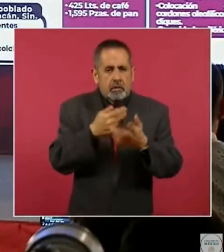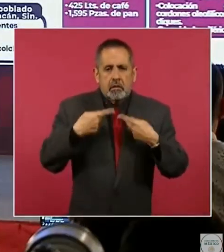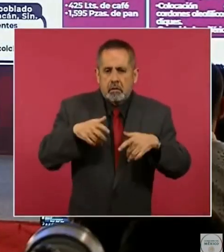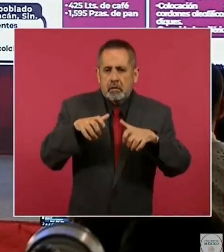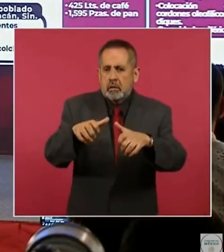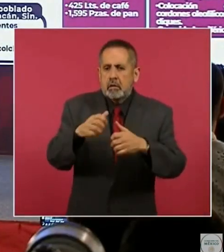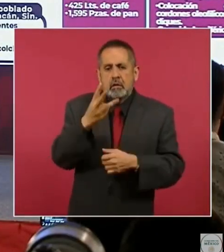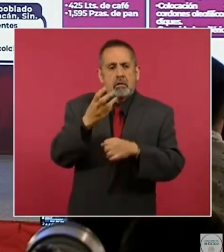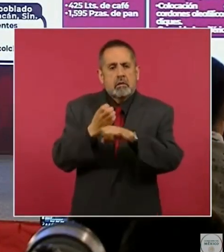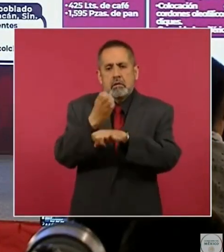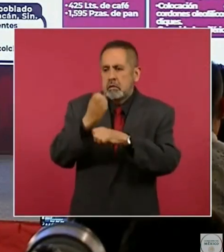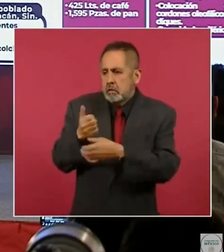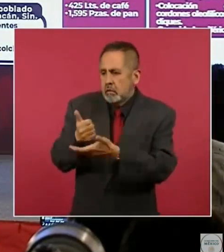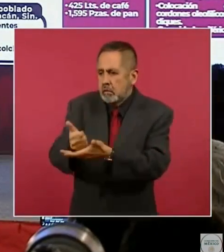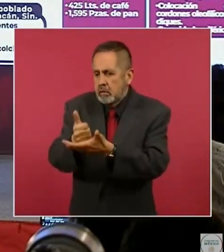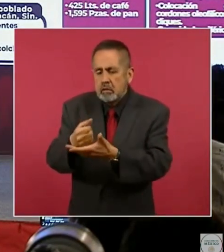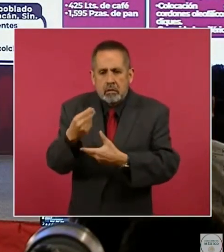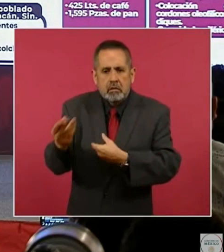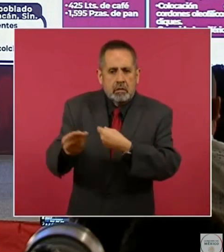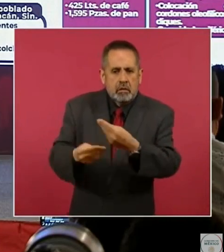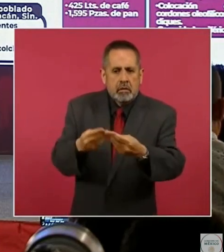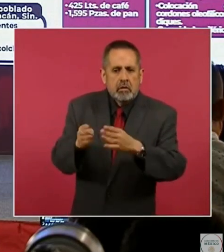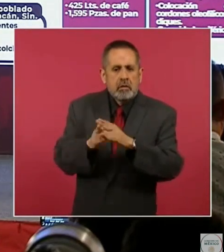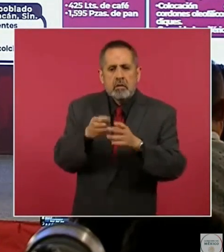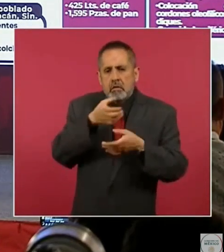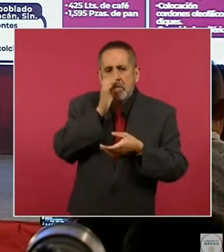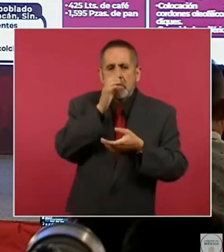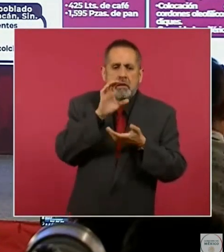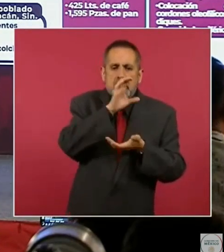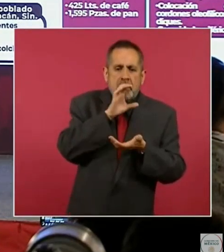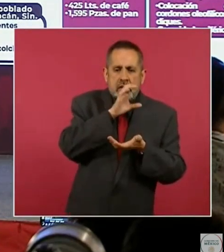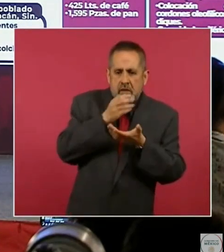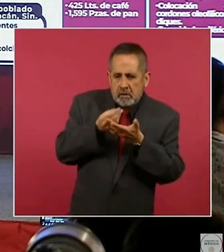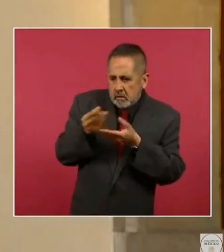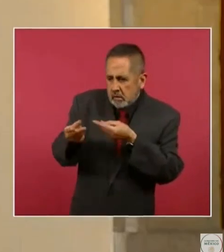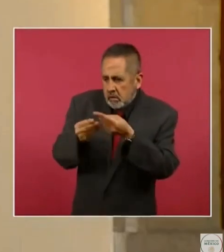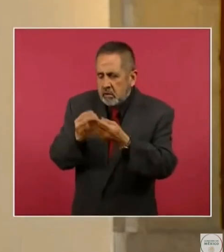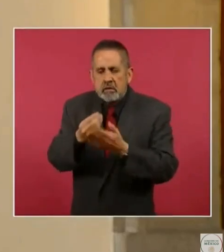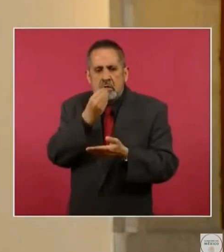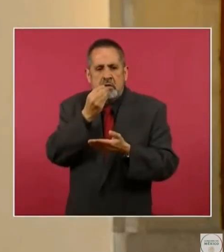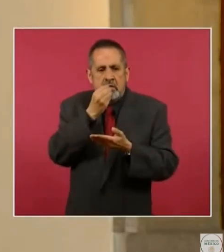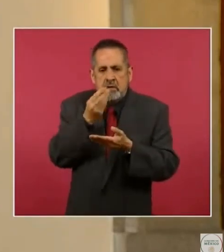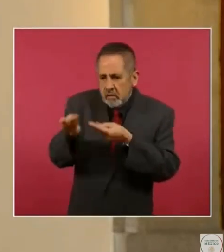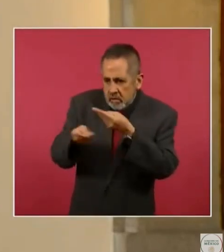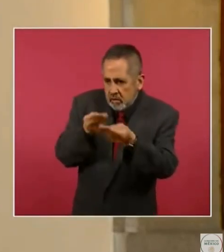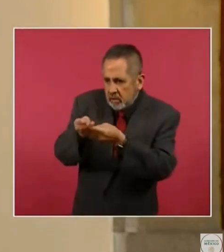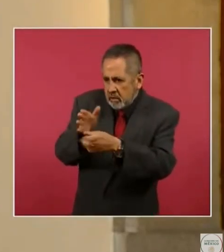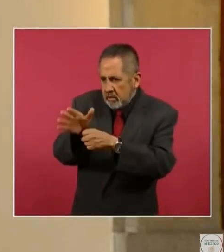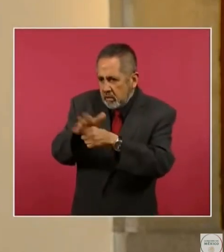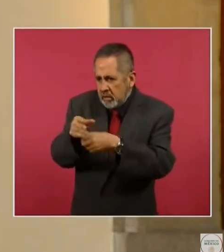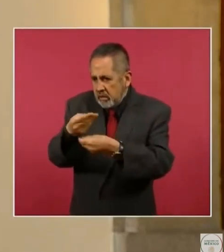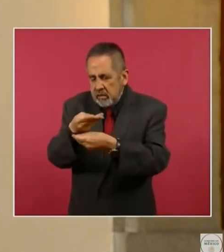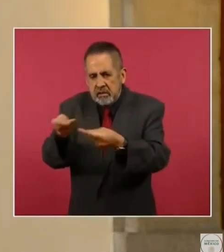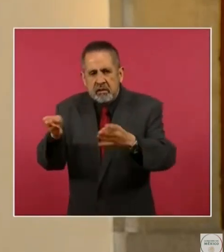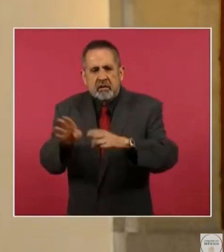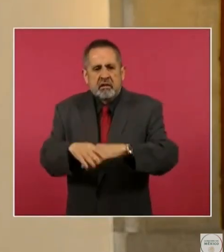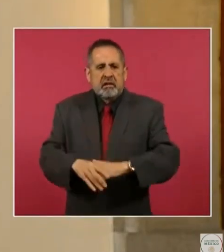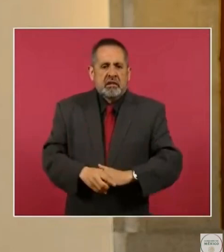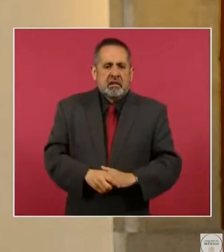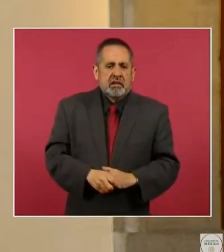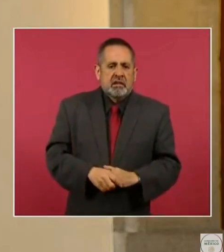3 estados, repartiendo bebidas calientes y alimentos. También